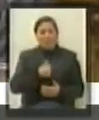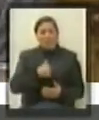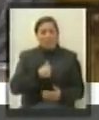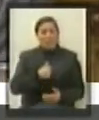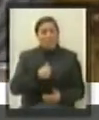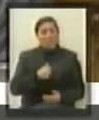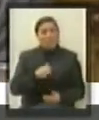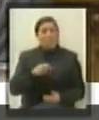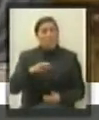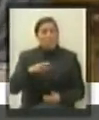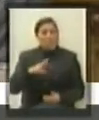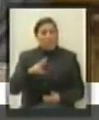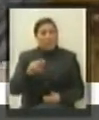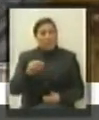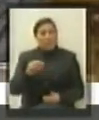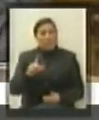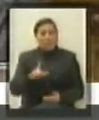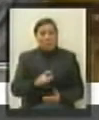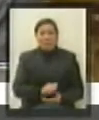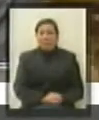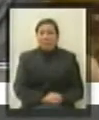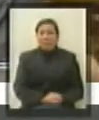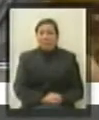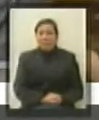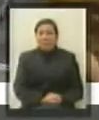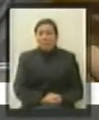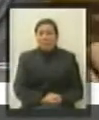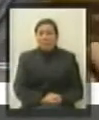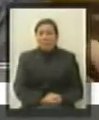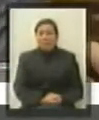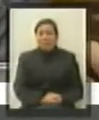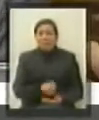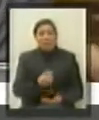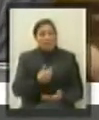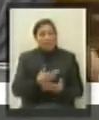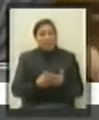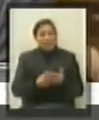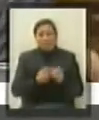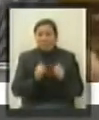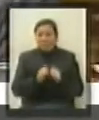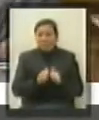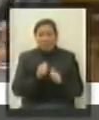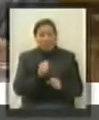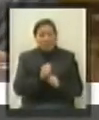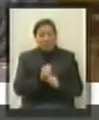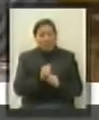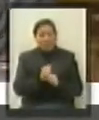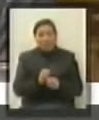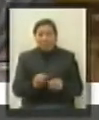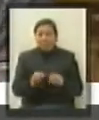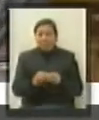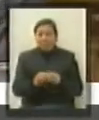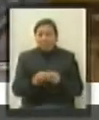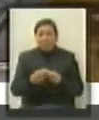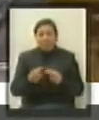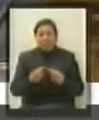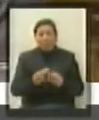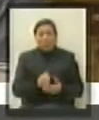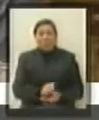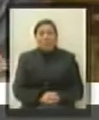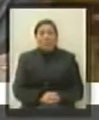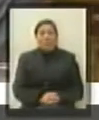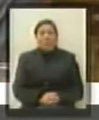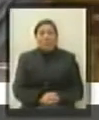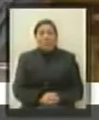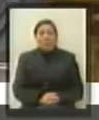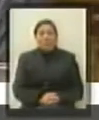Marisol Espinosa, que está acá presente y con quien tengo el agrado de mantener el trabajo de la Comisión de Transferencia,